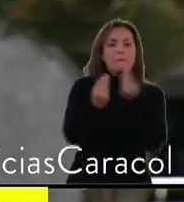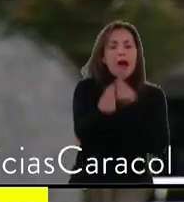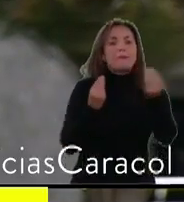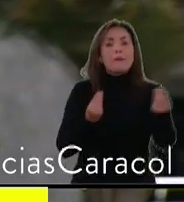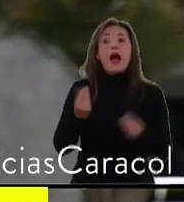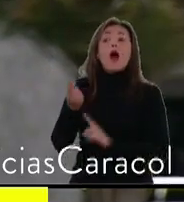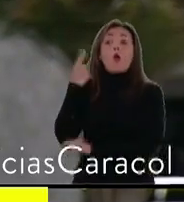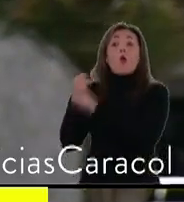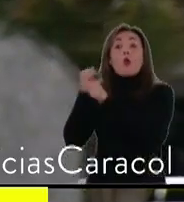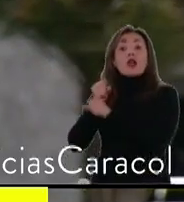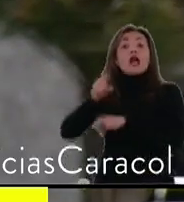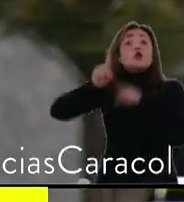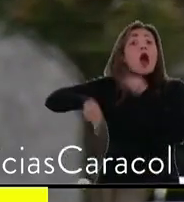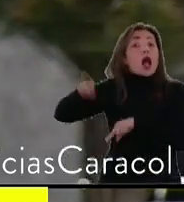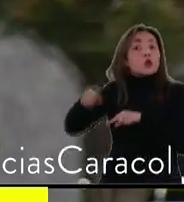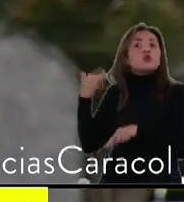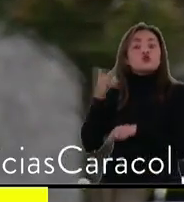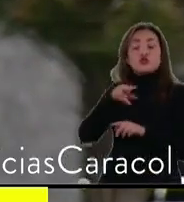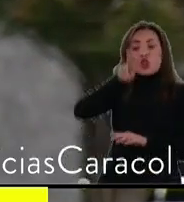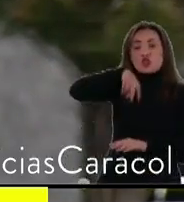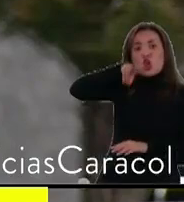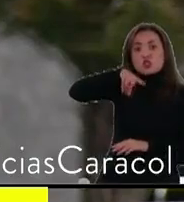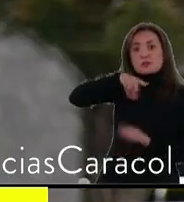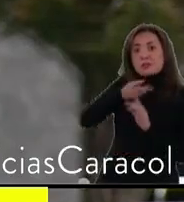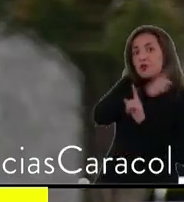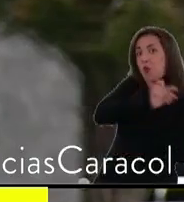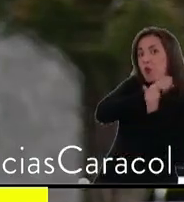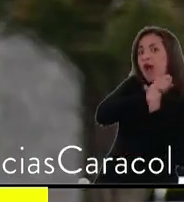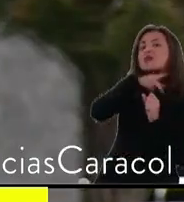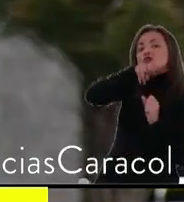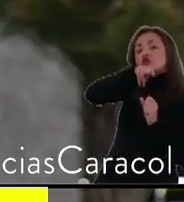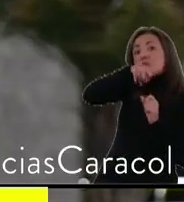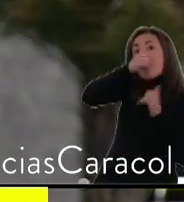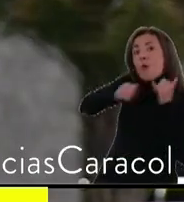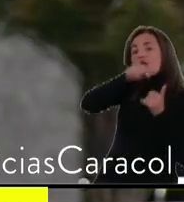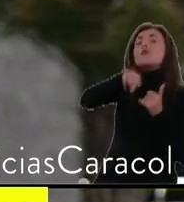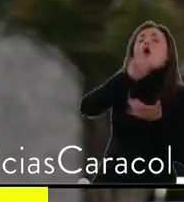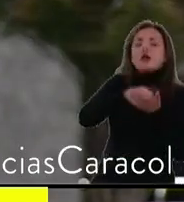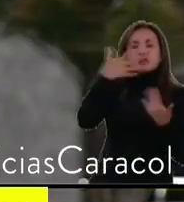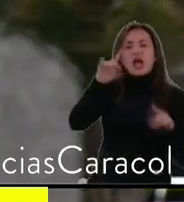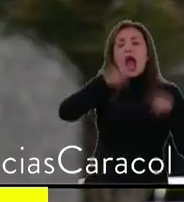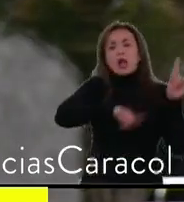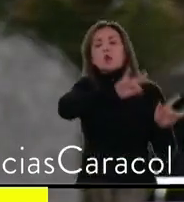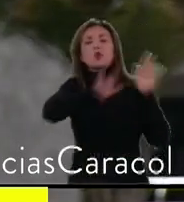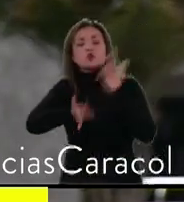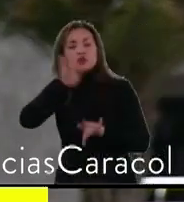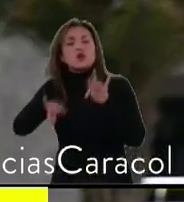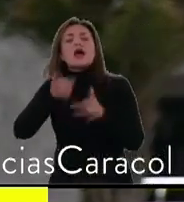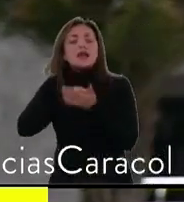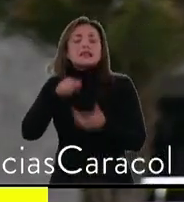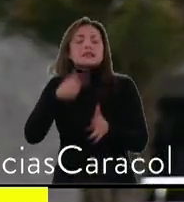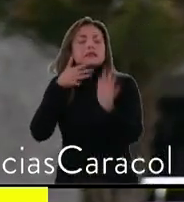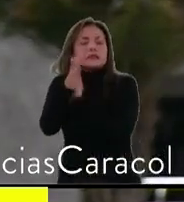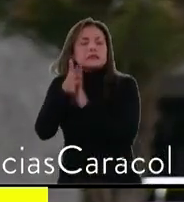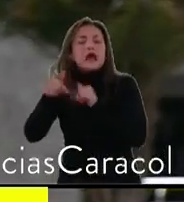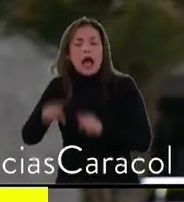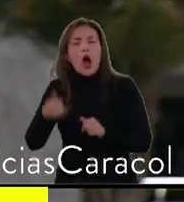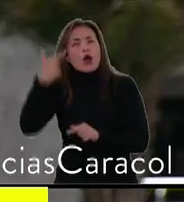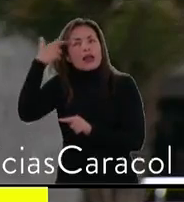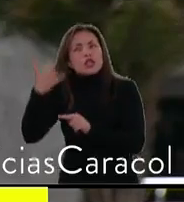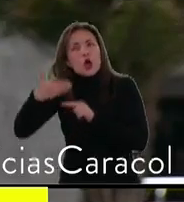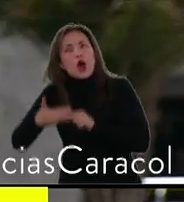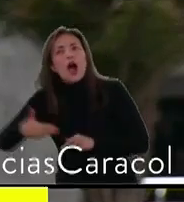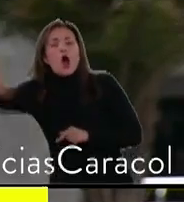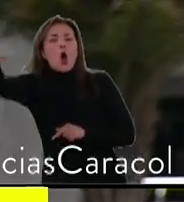incluso algunas pudieron operar durante 2 meses en alternancia, y esto les permitió darse cuenta de algunos retos que enfrenta la educación para este 2021. Aquí